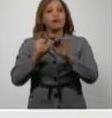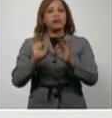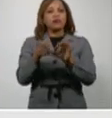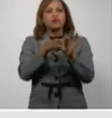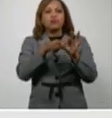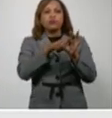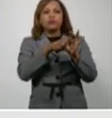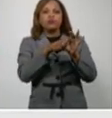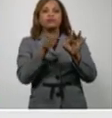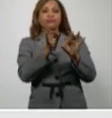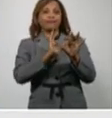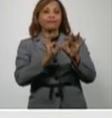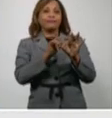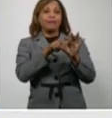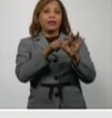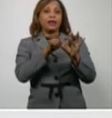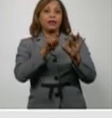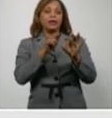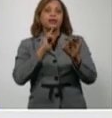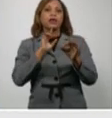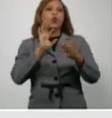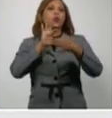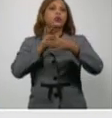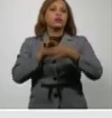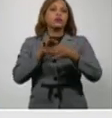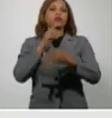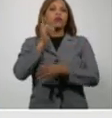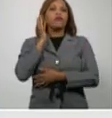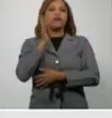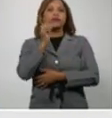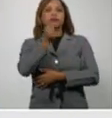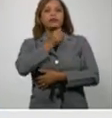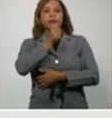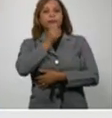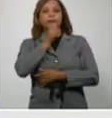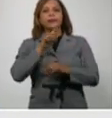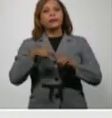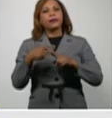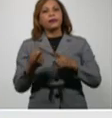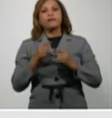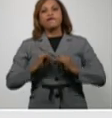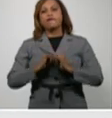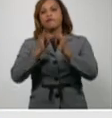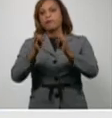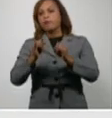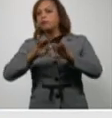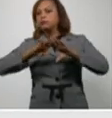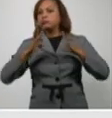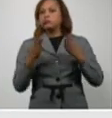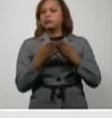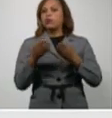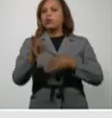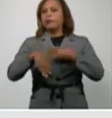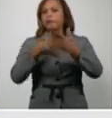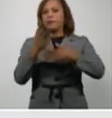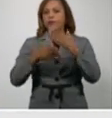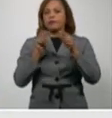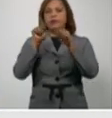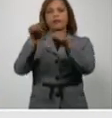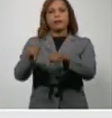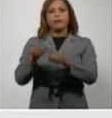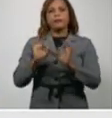especial. Nuevamente estamos en contacto con esta conferencia de prensa para mantenerlos al tanto de cuánto acontece en el municipio especial.